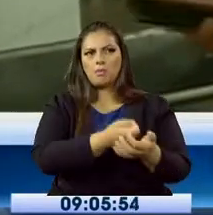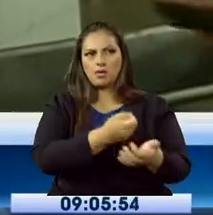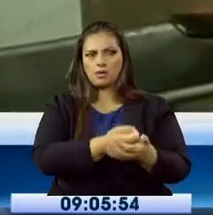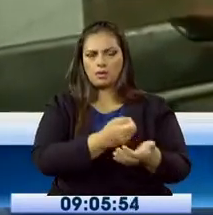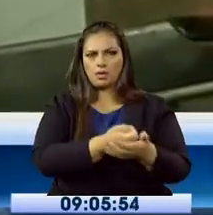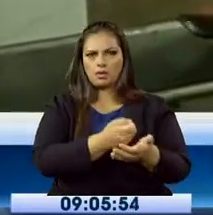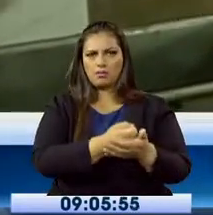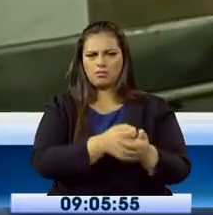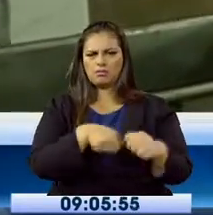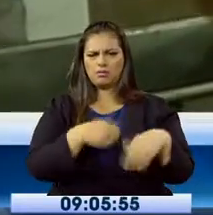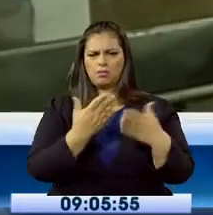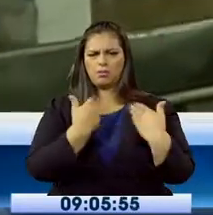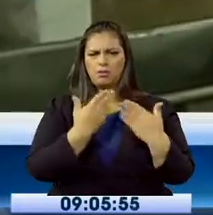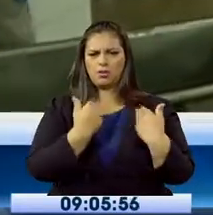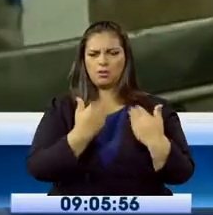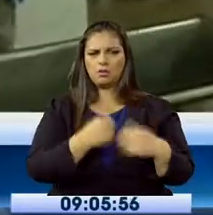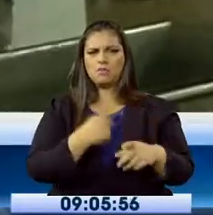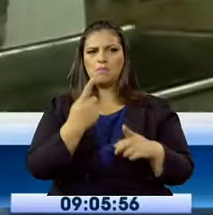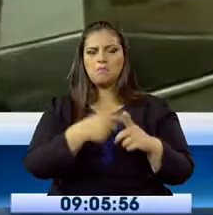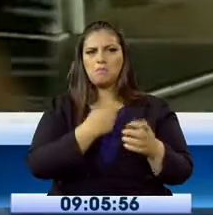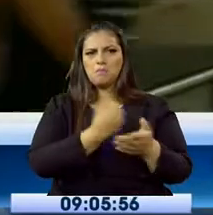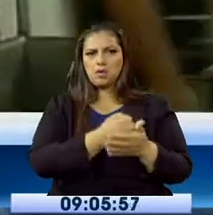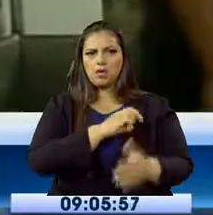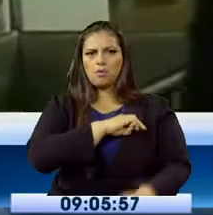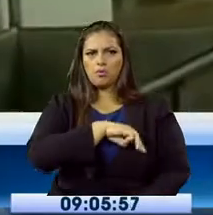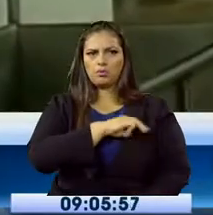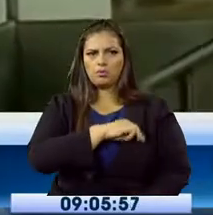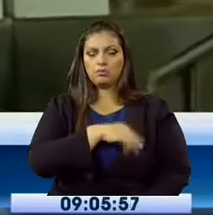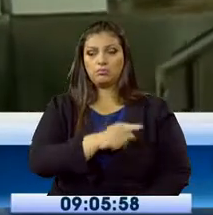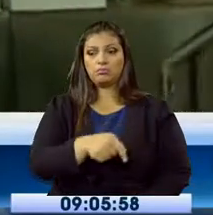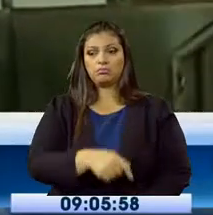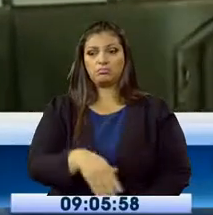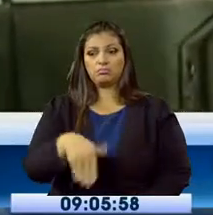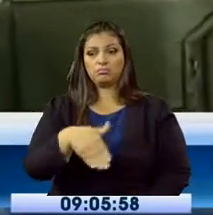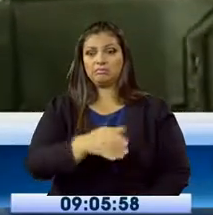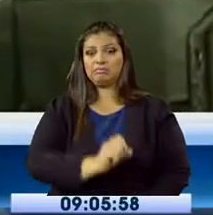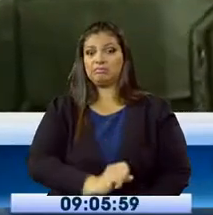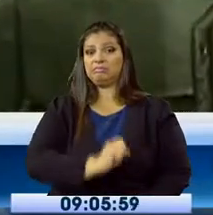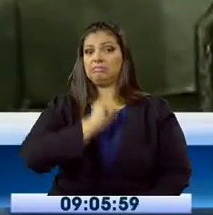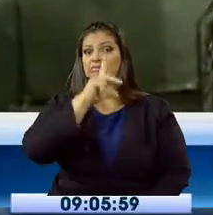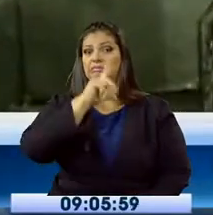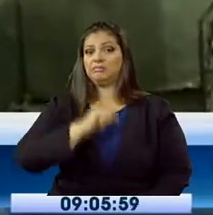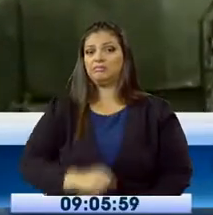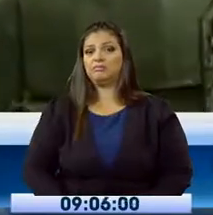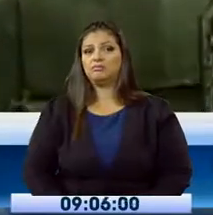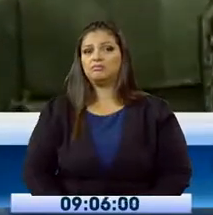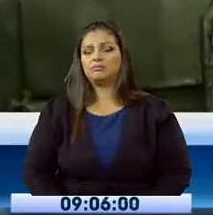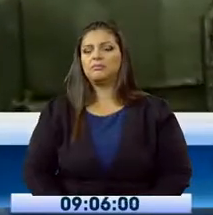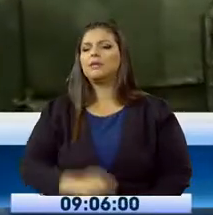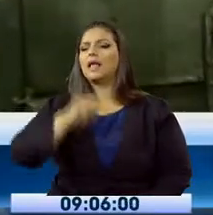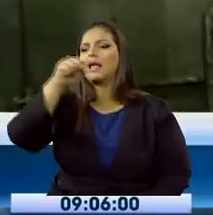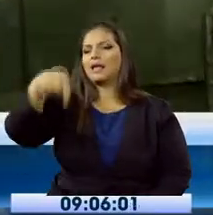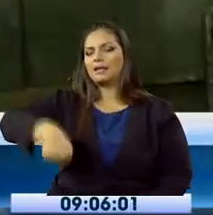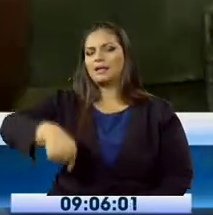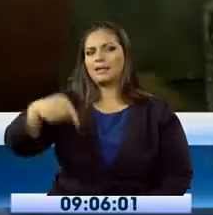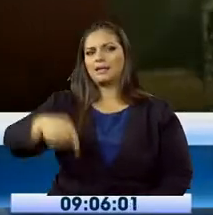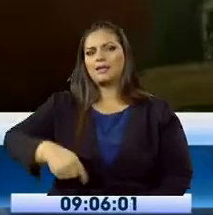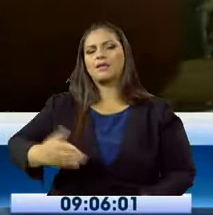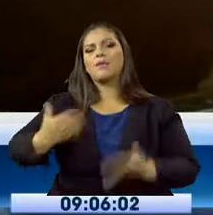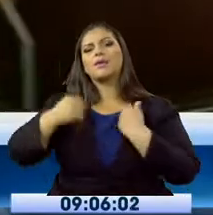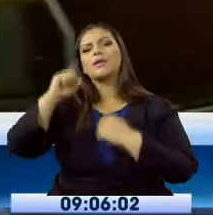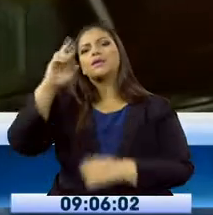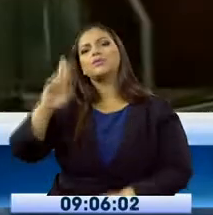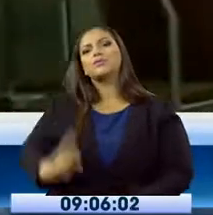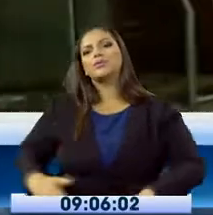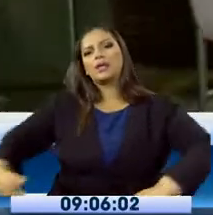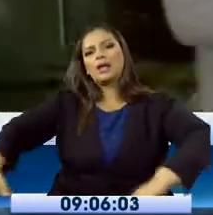partes de Guayaquil, en los mercados municipales, me imagino, los precios son distintos y bastante altos. Yo me encuentro aquí en el mercado de la Caraguay, al sur de Guayaquil, junto a la avenida